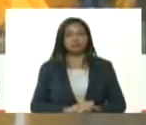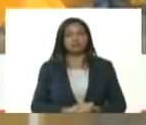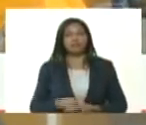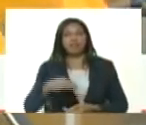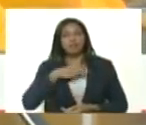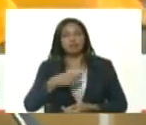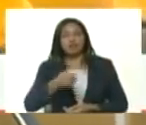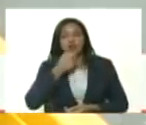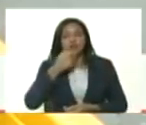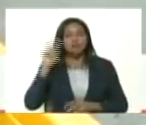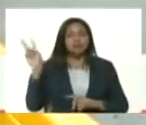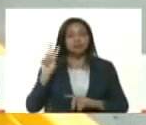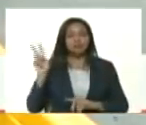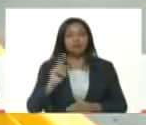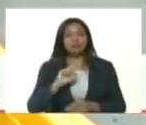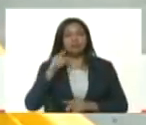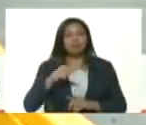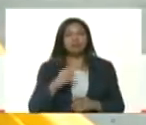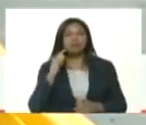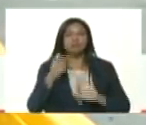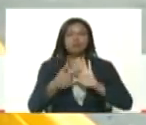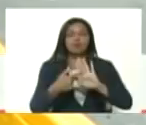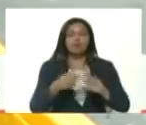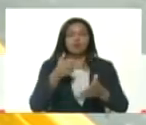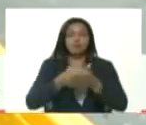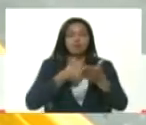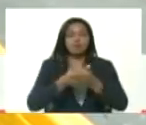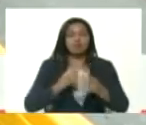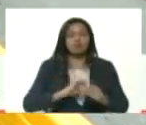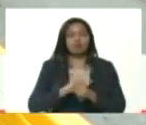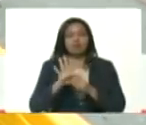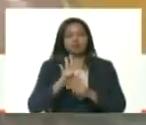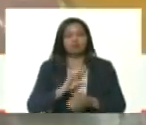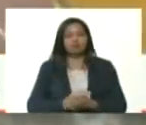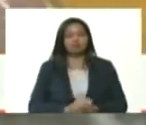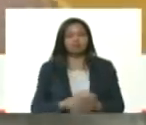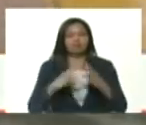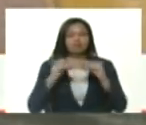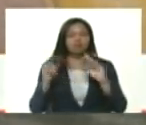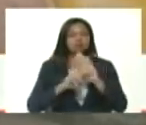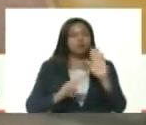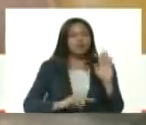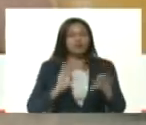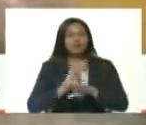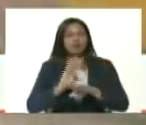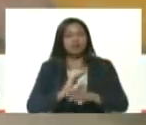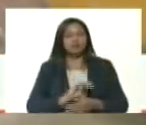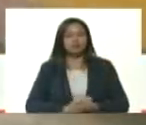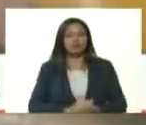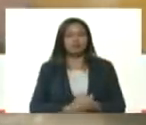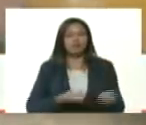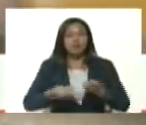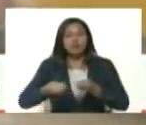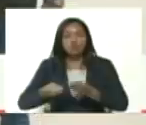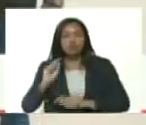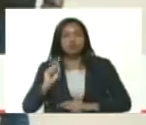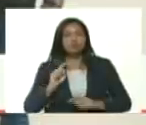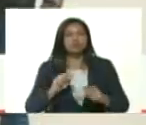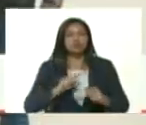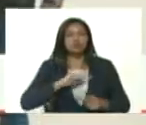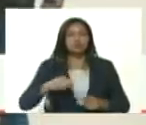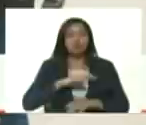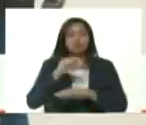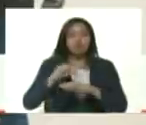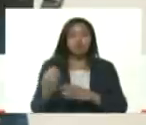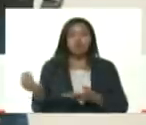misión Venezuela Bella. Por un lado, estamos combatiendo el coronavirus con todas las medidas de protección, con todos los controles necesarios para nuestros